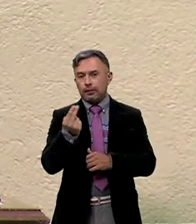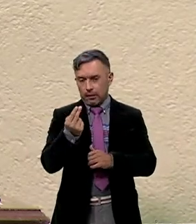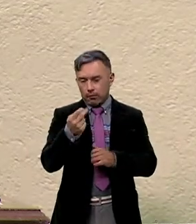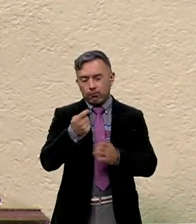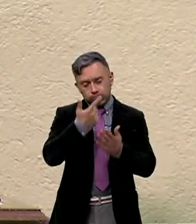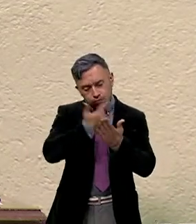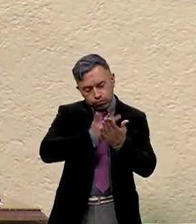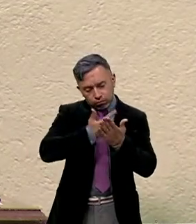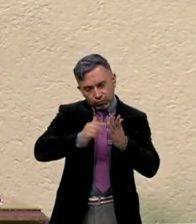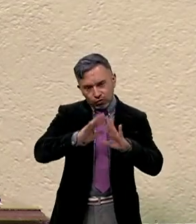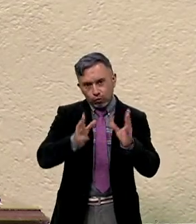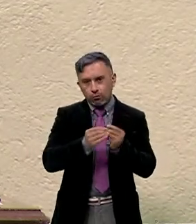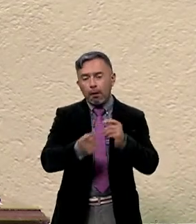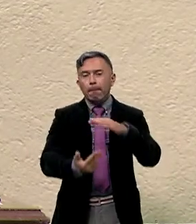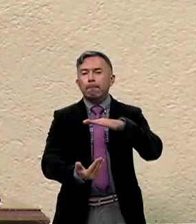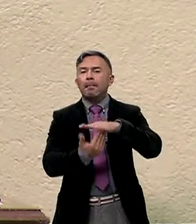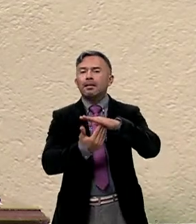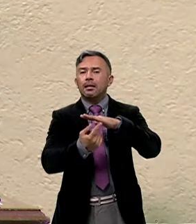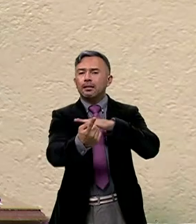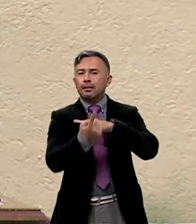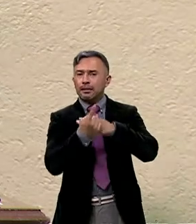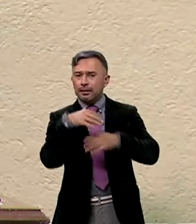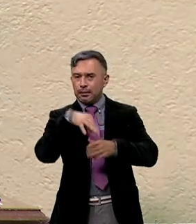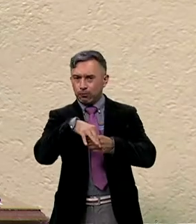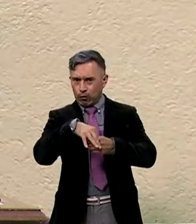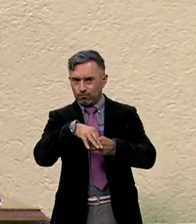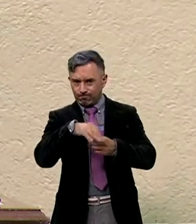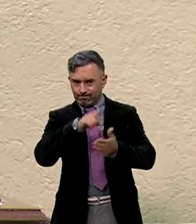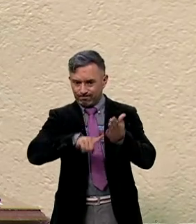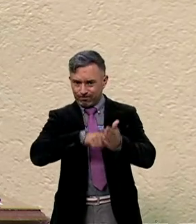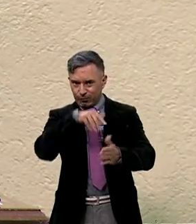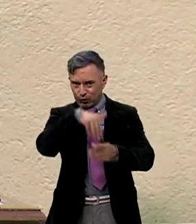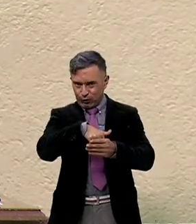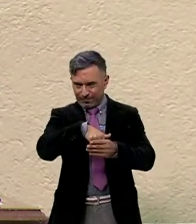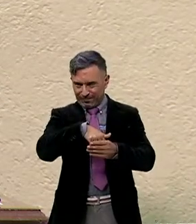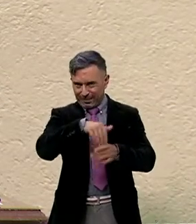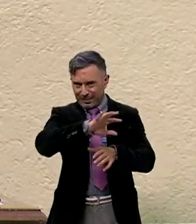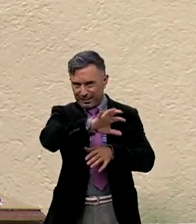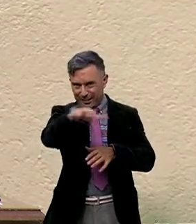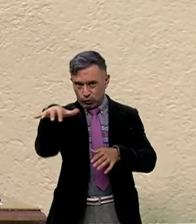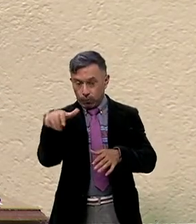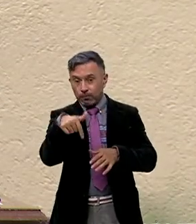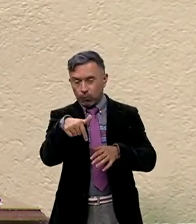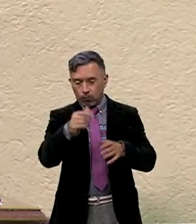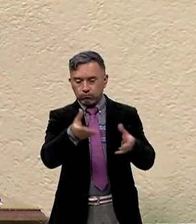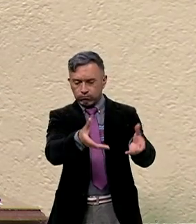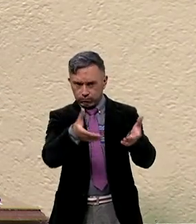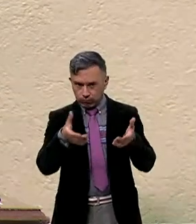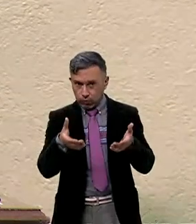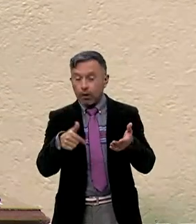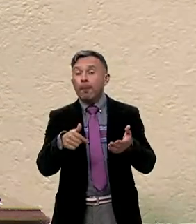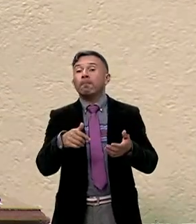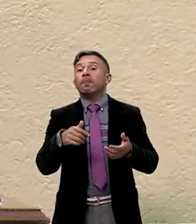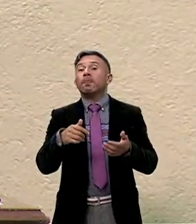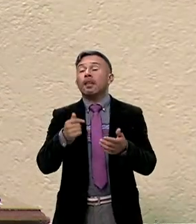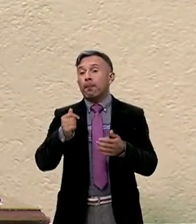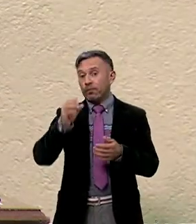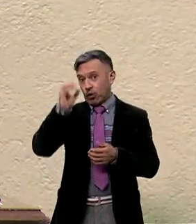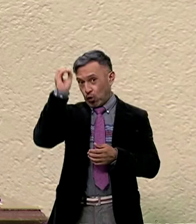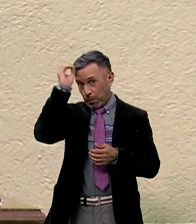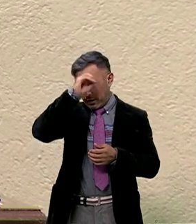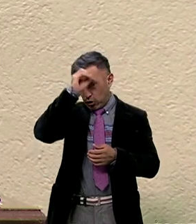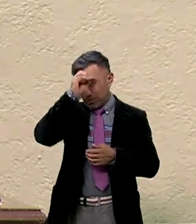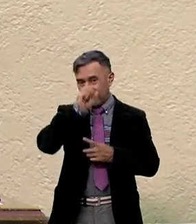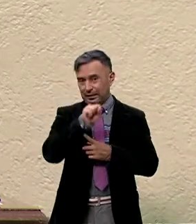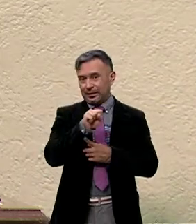en las mesas receptoras instaladas en un distrito cuando exista indicio de que la diferencia entre las opiniones emitidas a favor